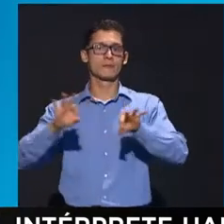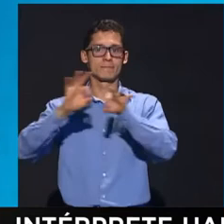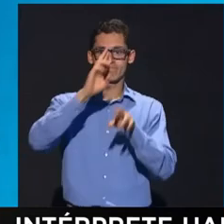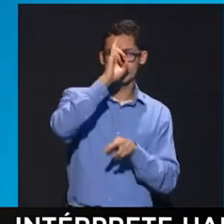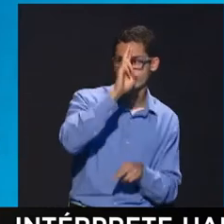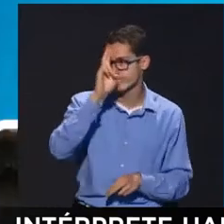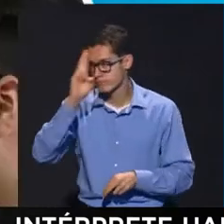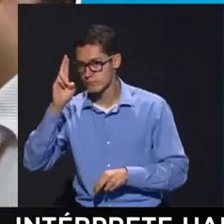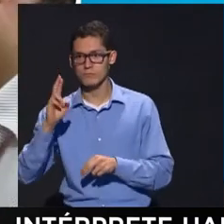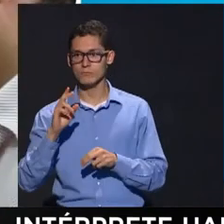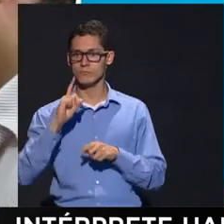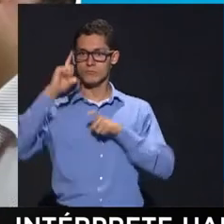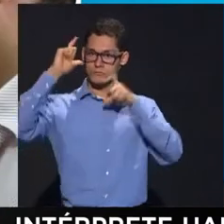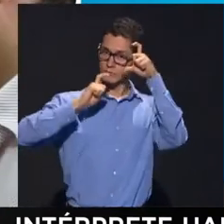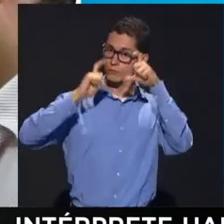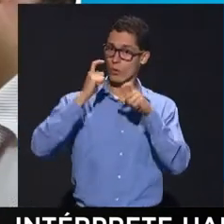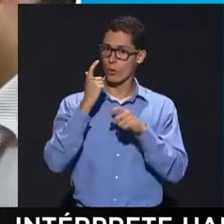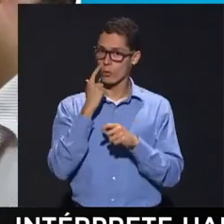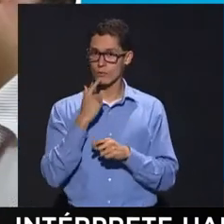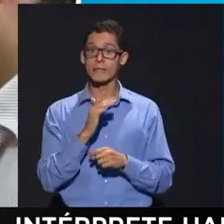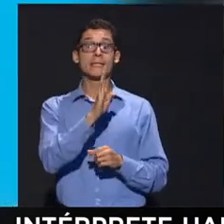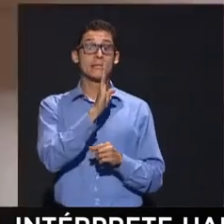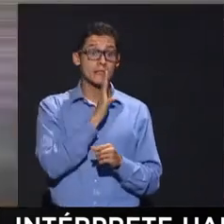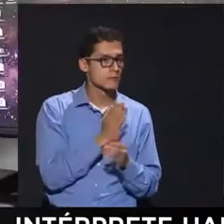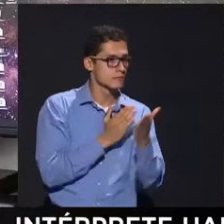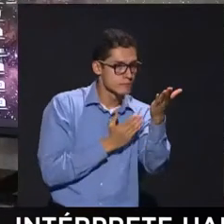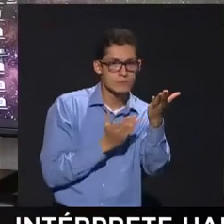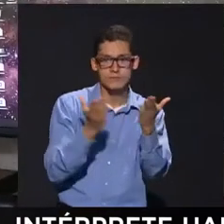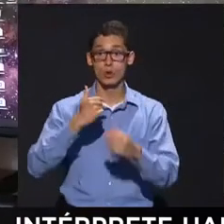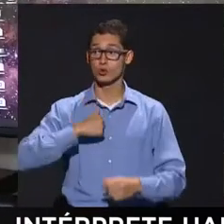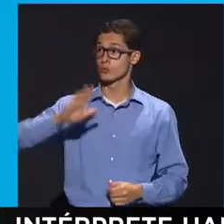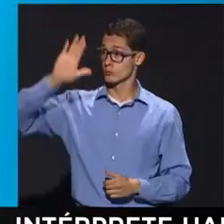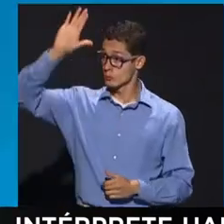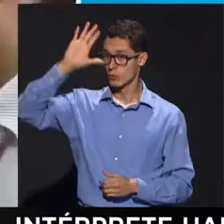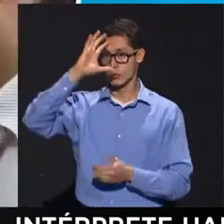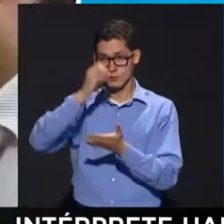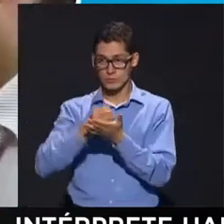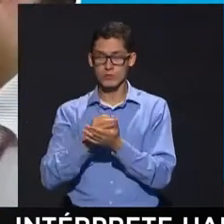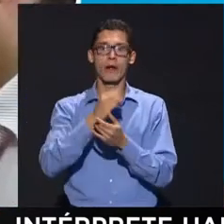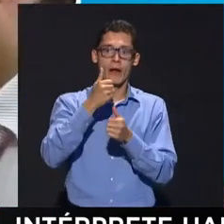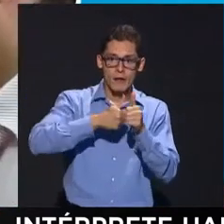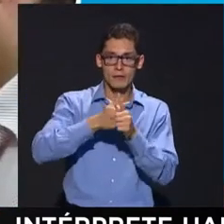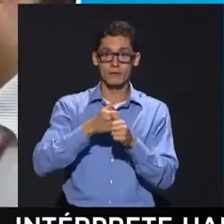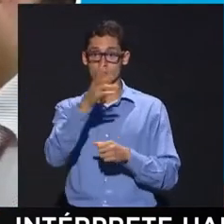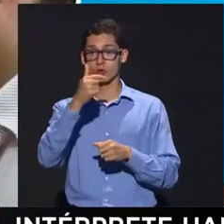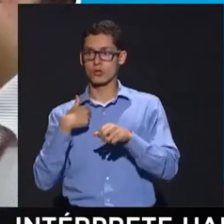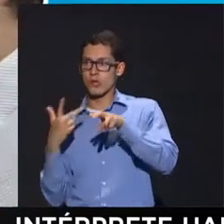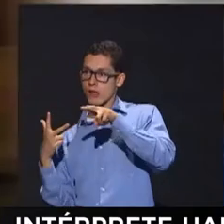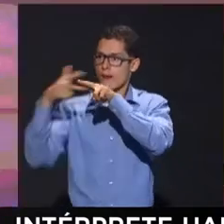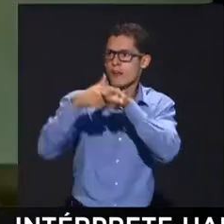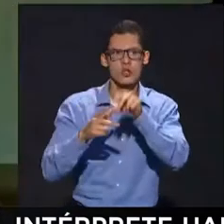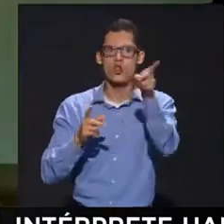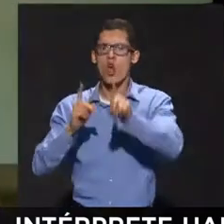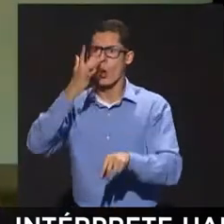las señales y gestos válidos, quién tiene la palabra, cómo pedirla, que cada uno hable cuando le corresponda sin meter la cucharada.